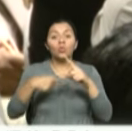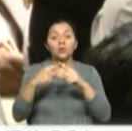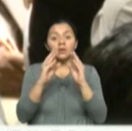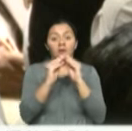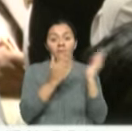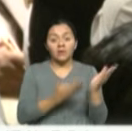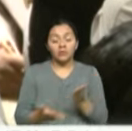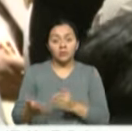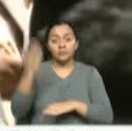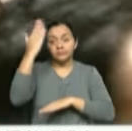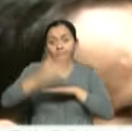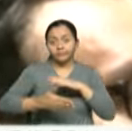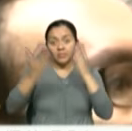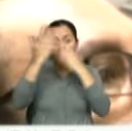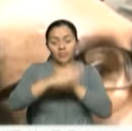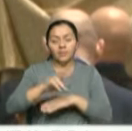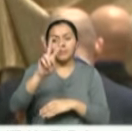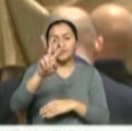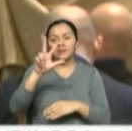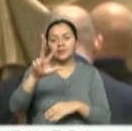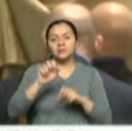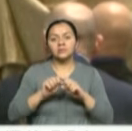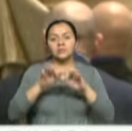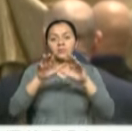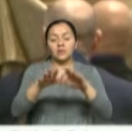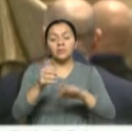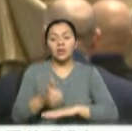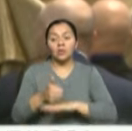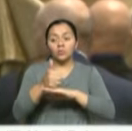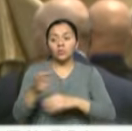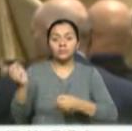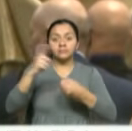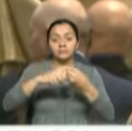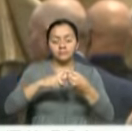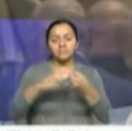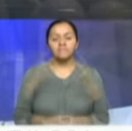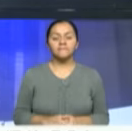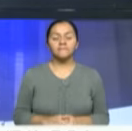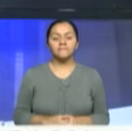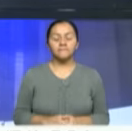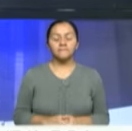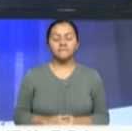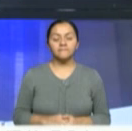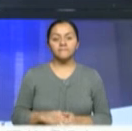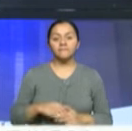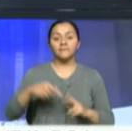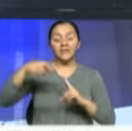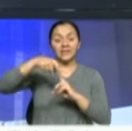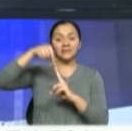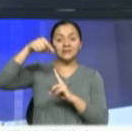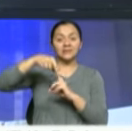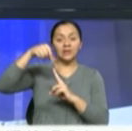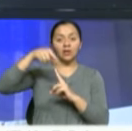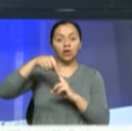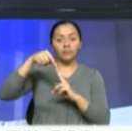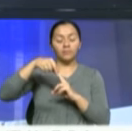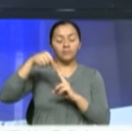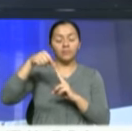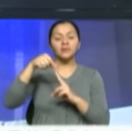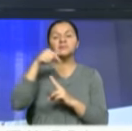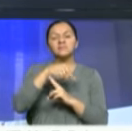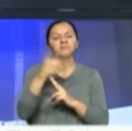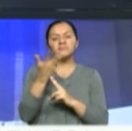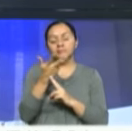11 representantes y autoridades del sector minero. Cristina Pavón, Noticiero Ciudadano. El Servicio Nacional de Contratación Pública,